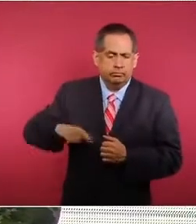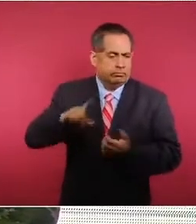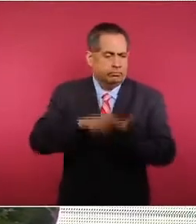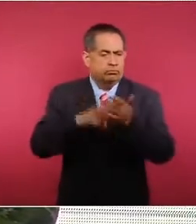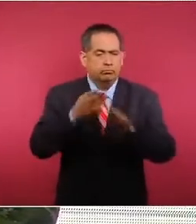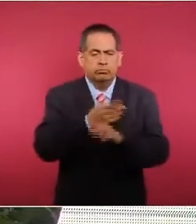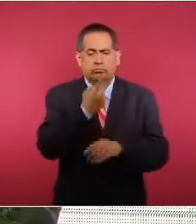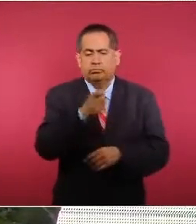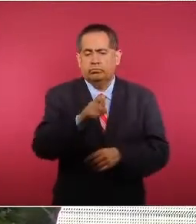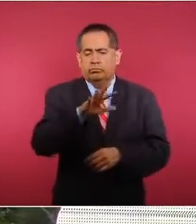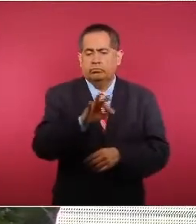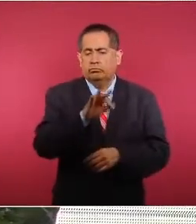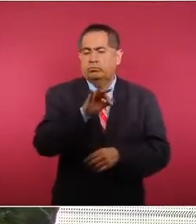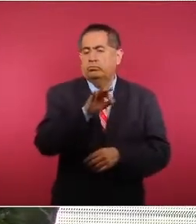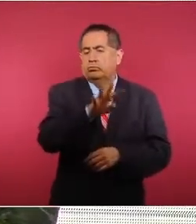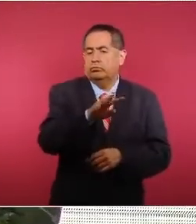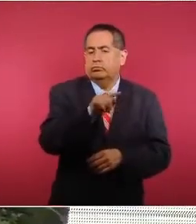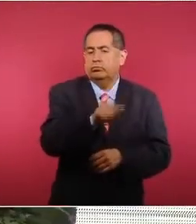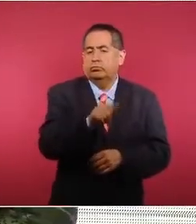total de